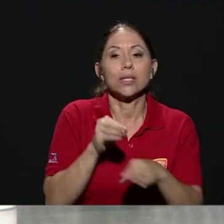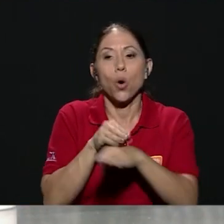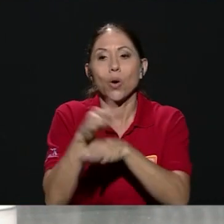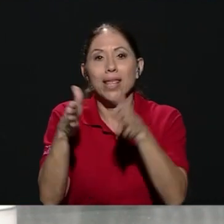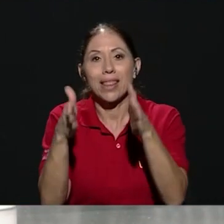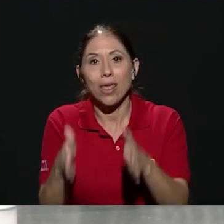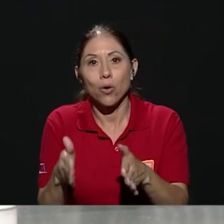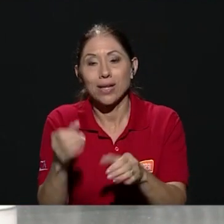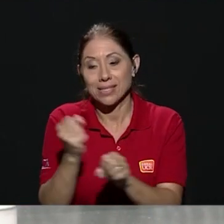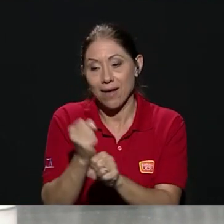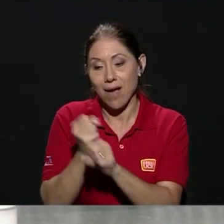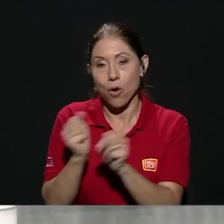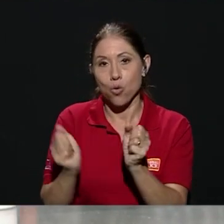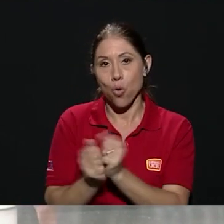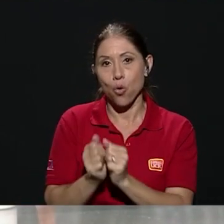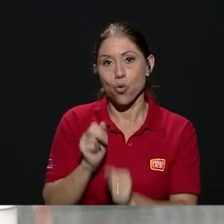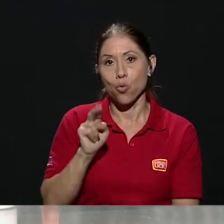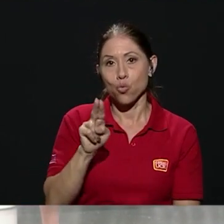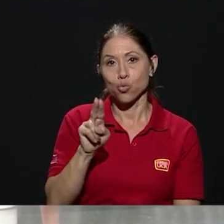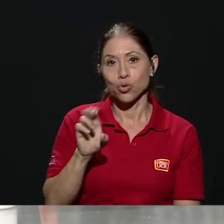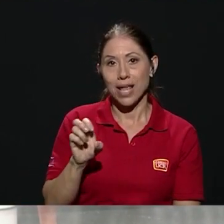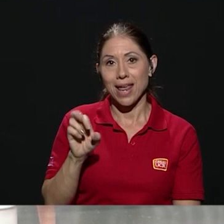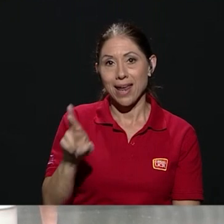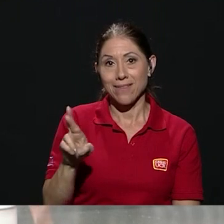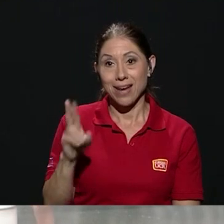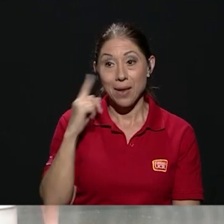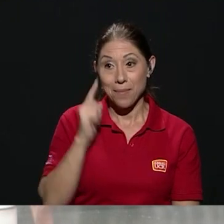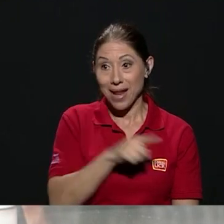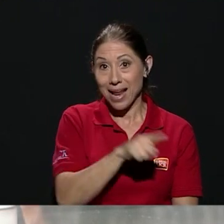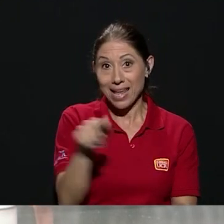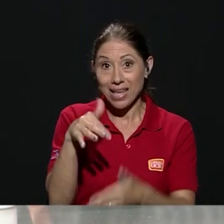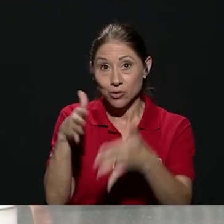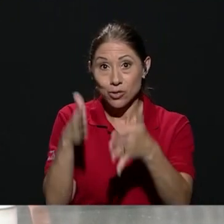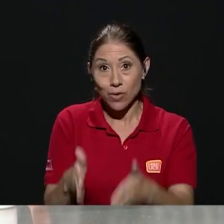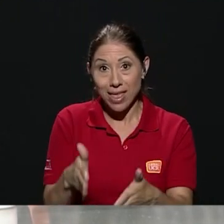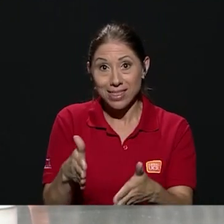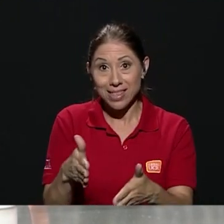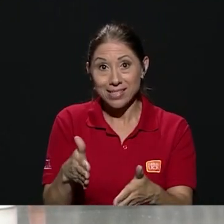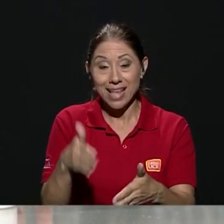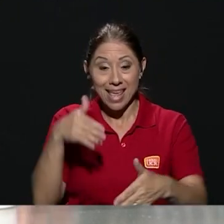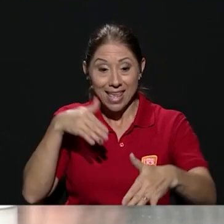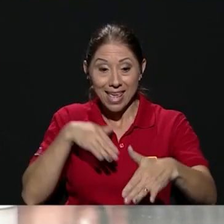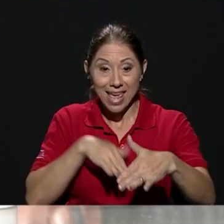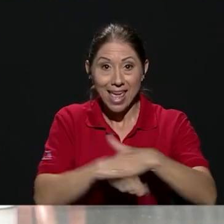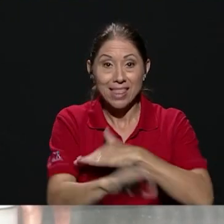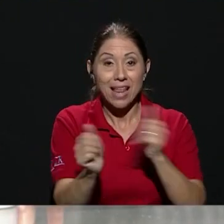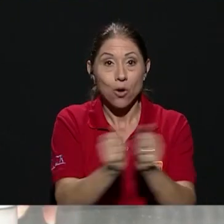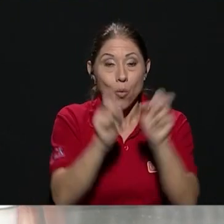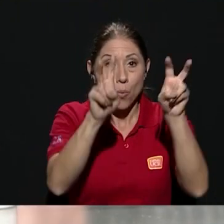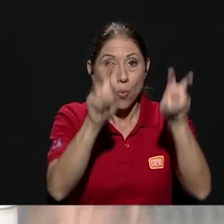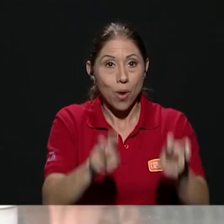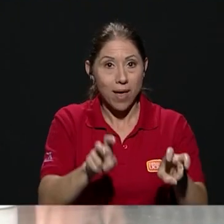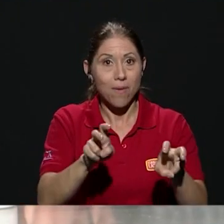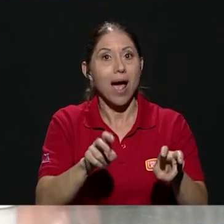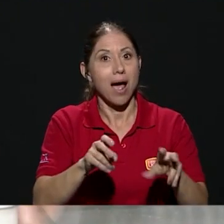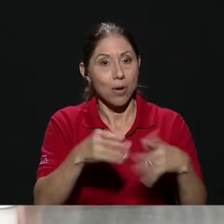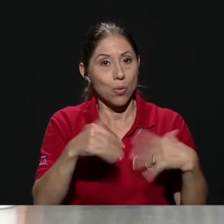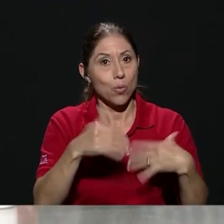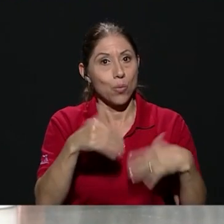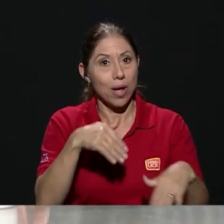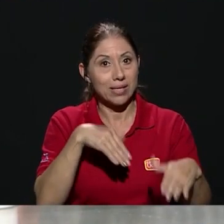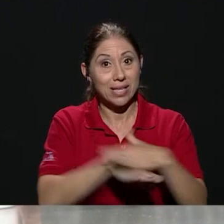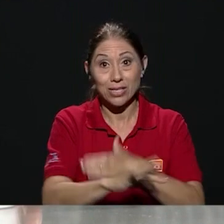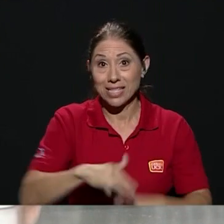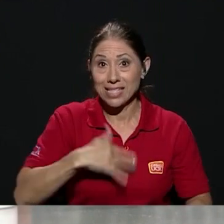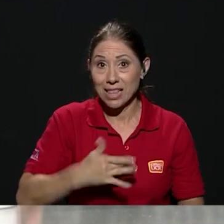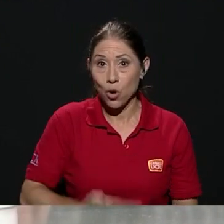realizamos con la UCR para esos estudiantes que ingresan a través de la prueba de actitud académica. Como decía Alejandra, se sienten orgullosos